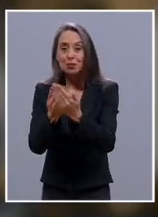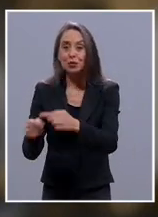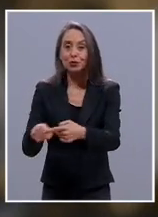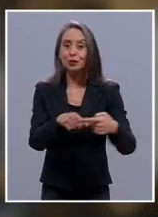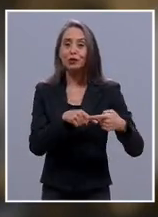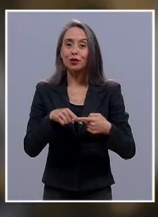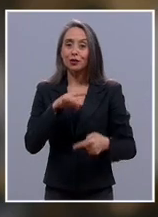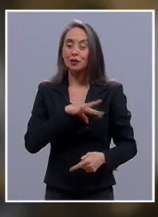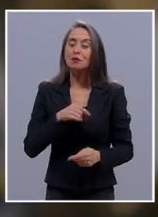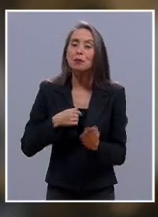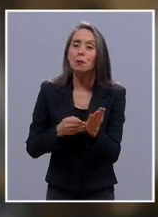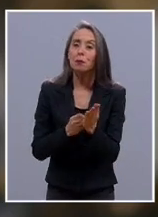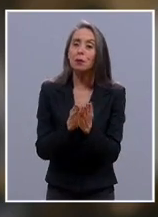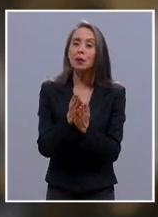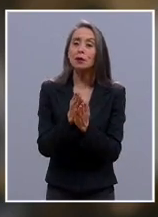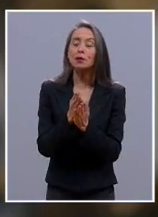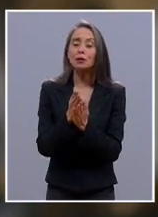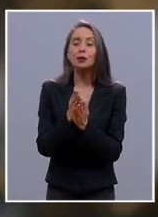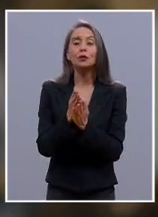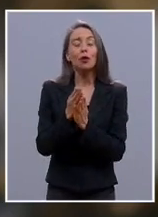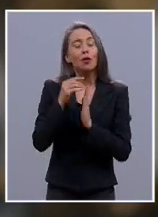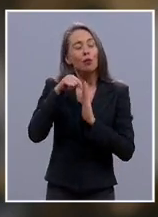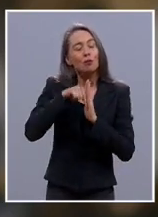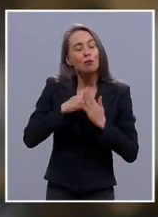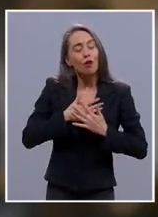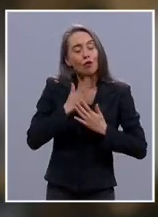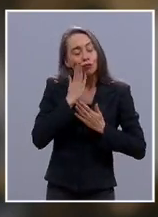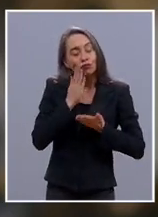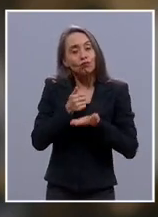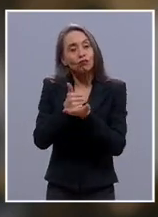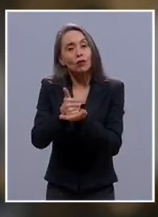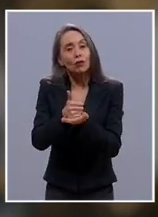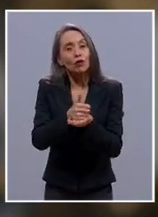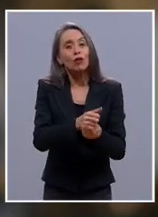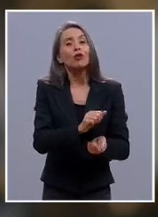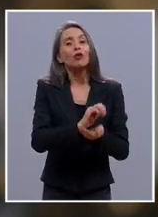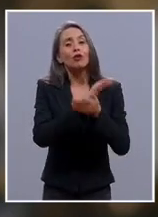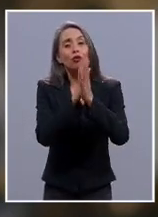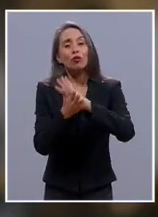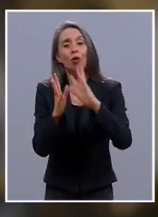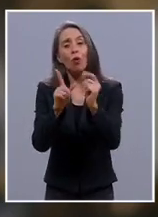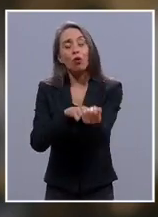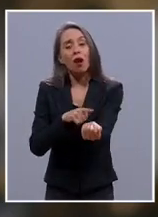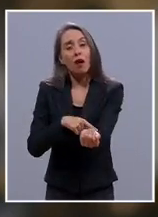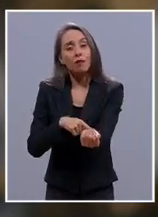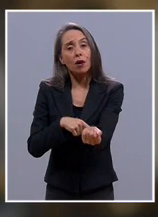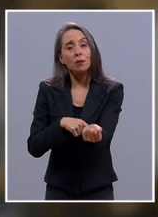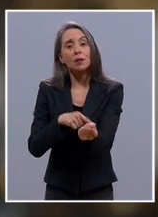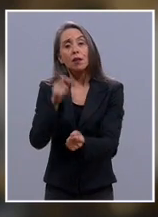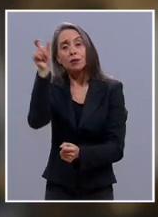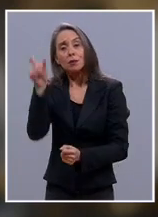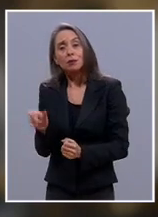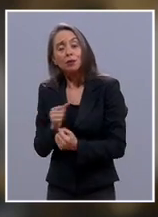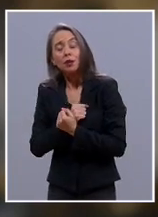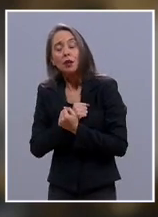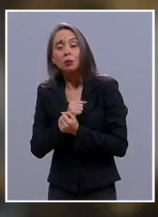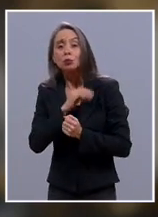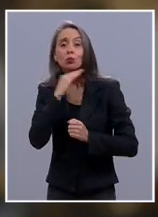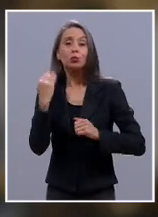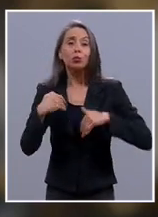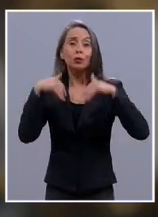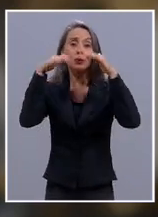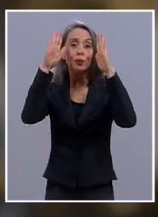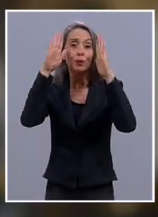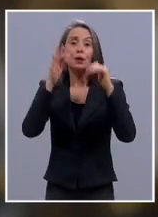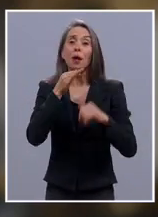quiero partir por solidarizar profundamente con todas las familias que han perdido un ser querido y decirles